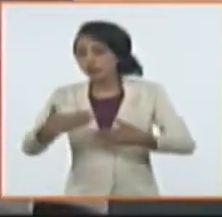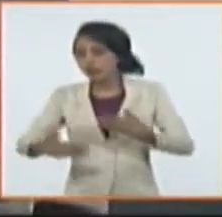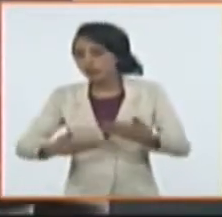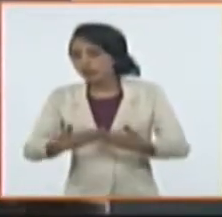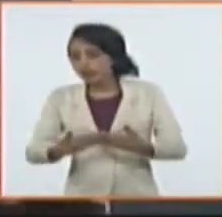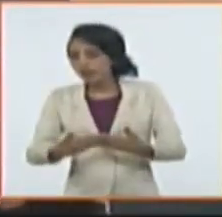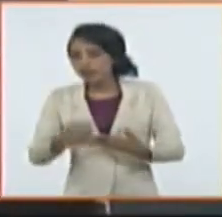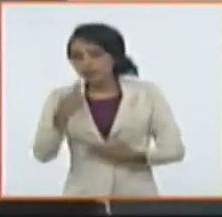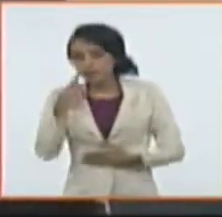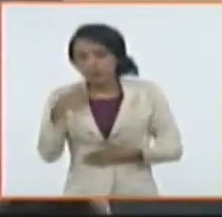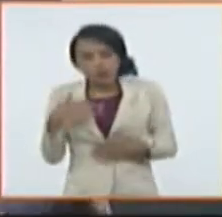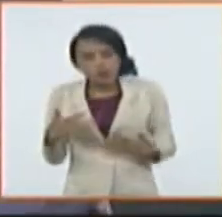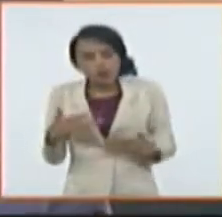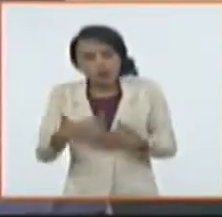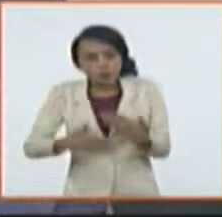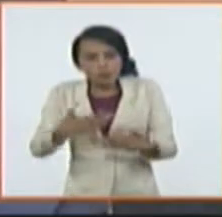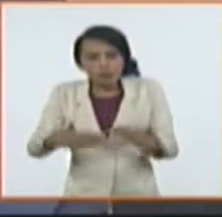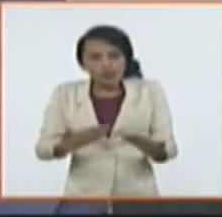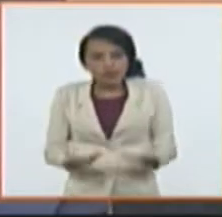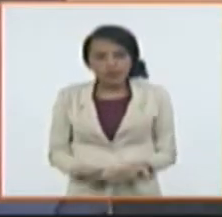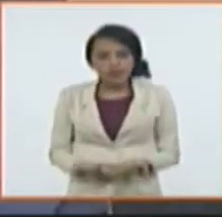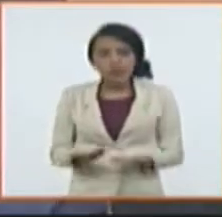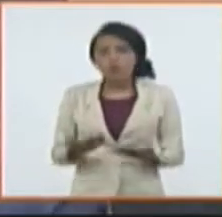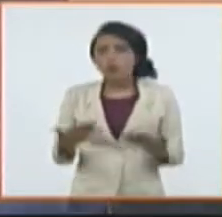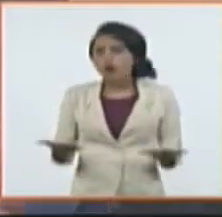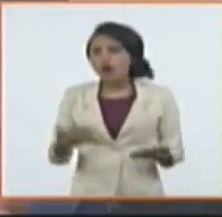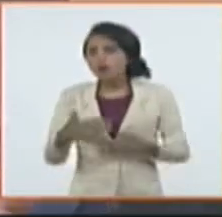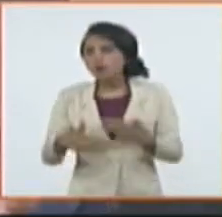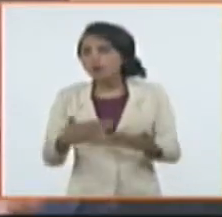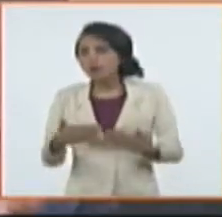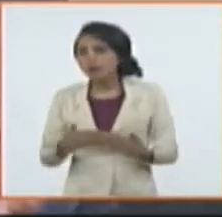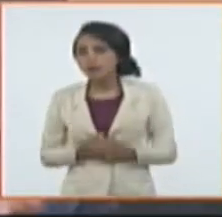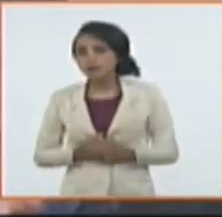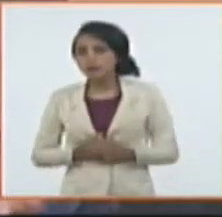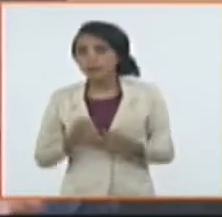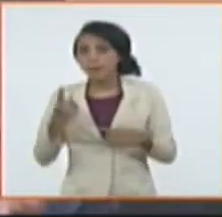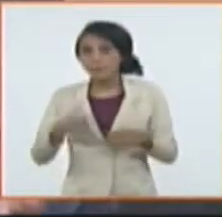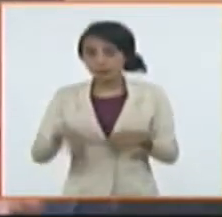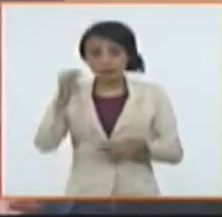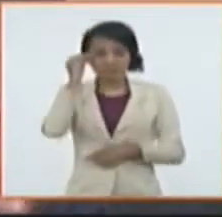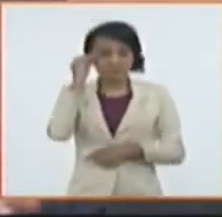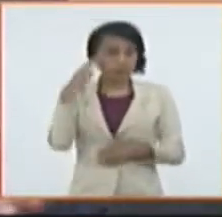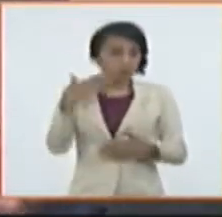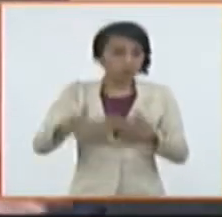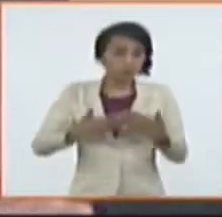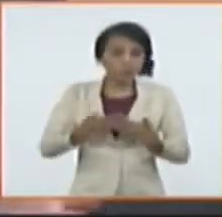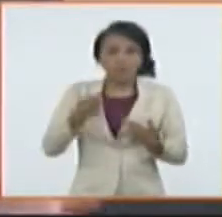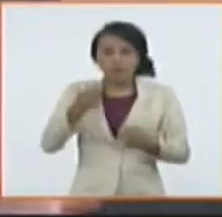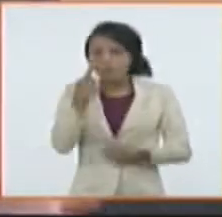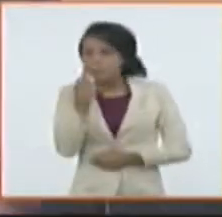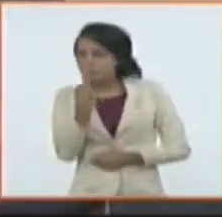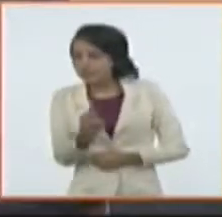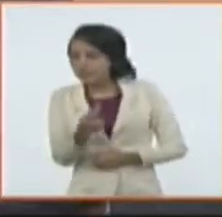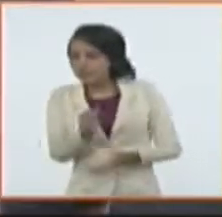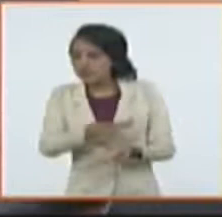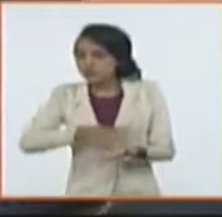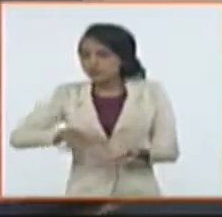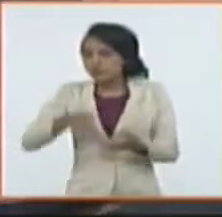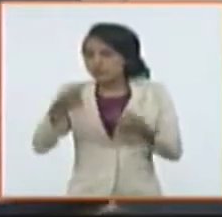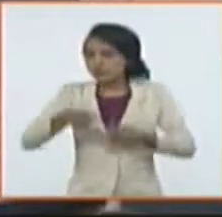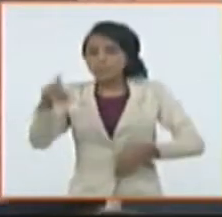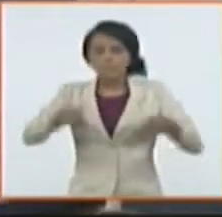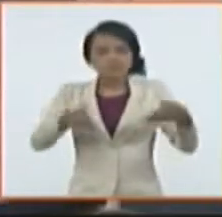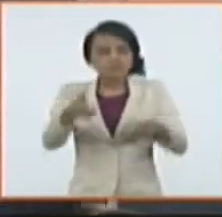¿Cuáles son los problemas contradictorios que tenemos en la sociedad? Pero para determinar las contradicciones hay que estar observando la sociedad, hay que estar participando con la